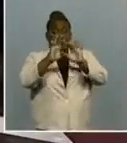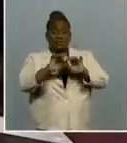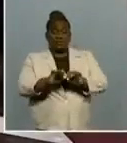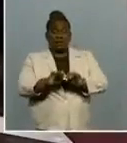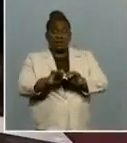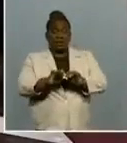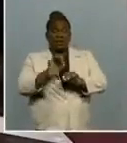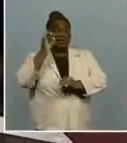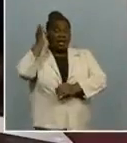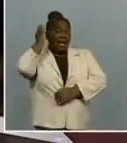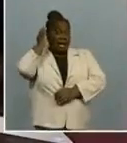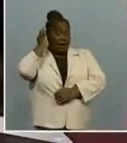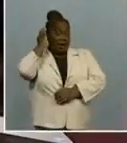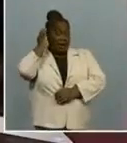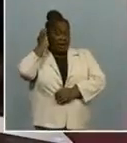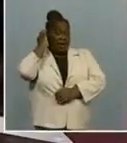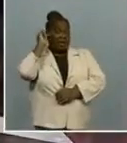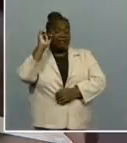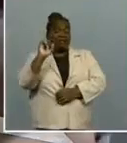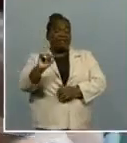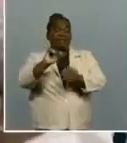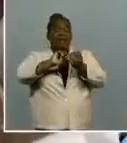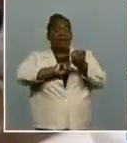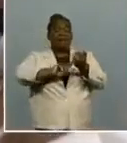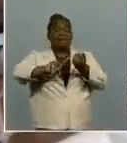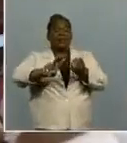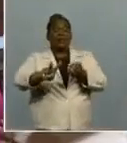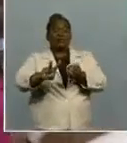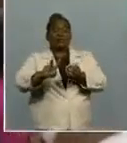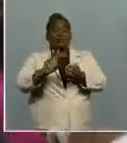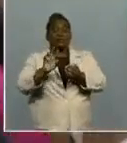d verdad